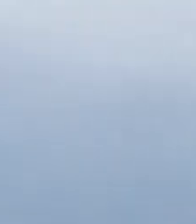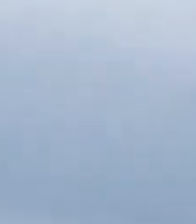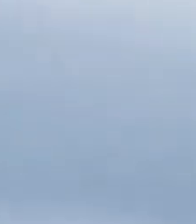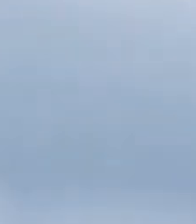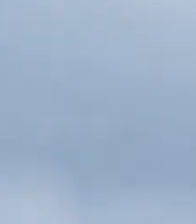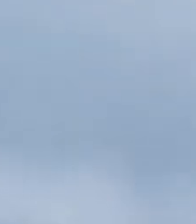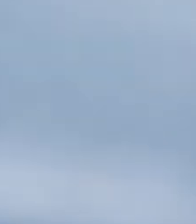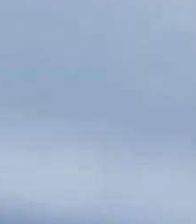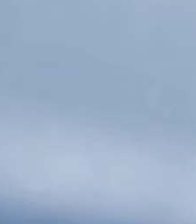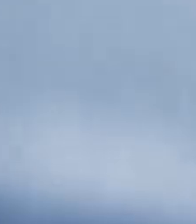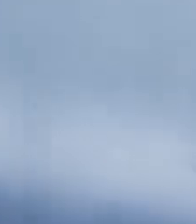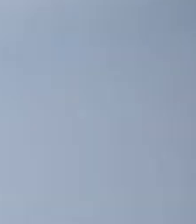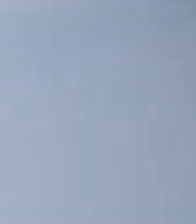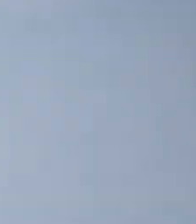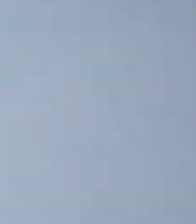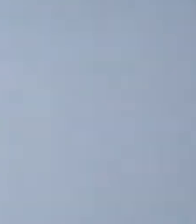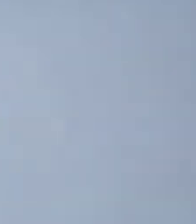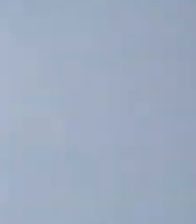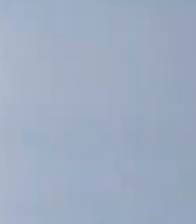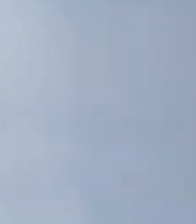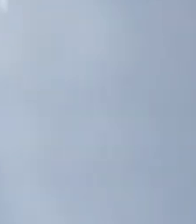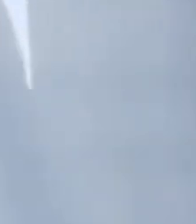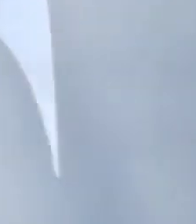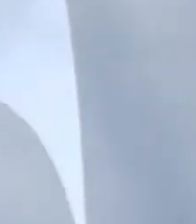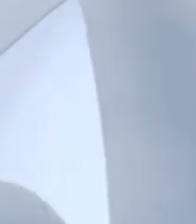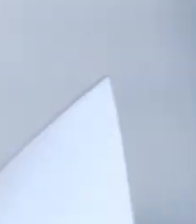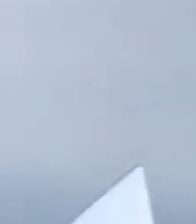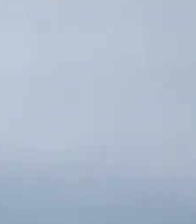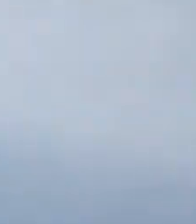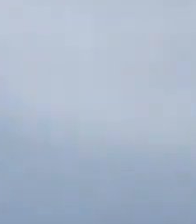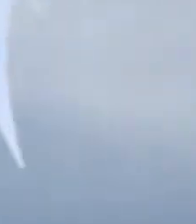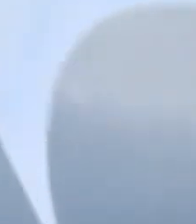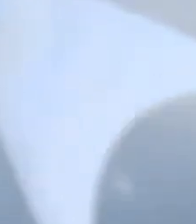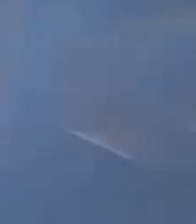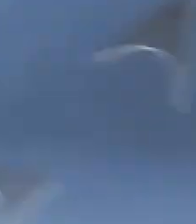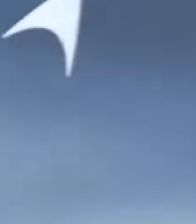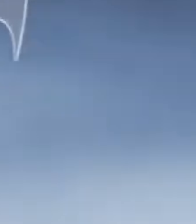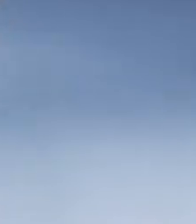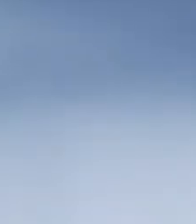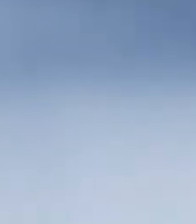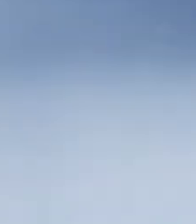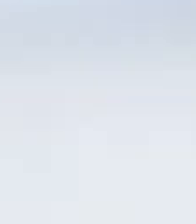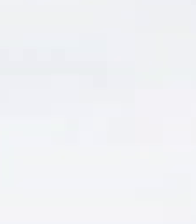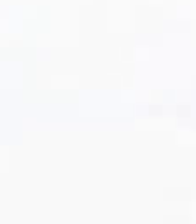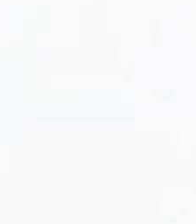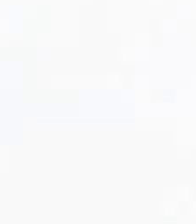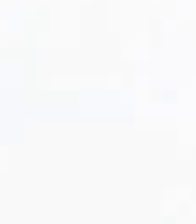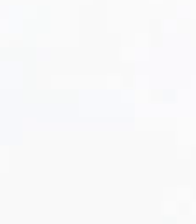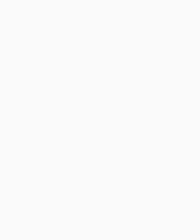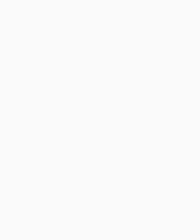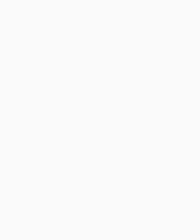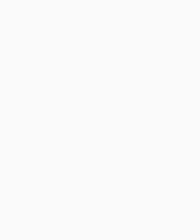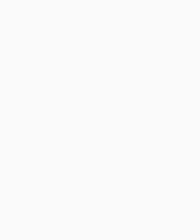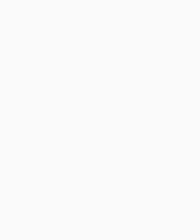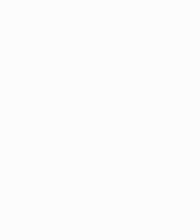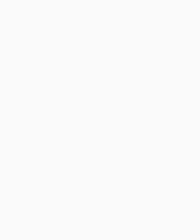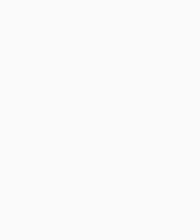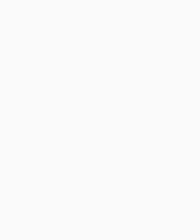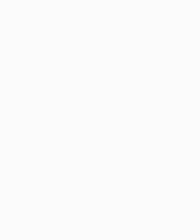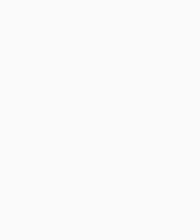En Enlace Televisión, las noticias son presentadas con el patrocinio de Impala Terminals Barranca